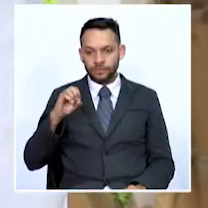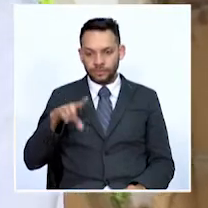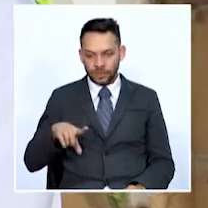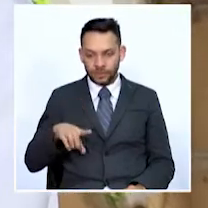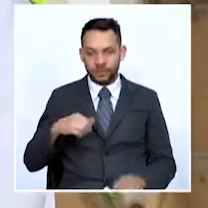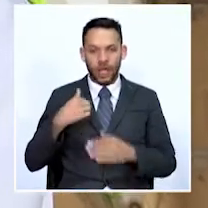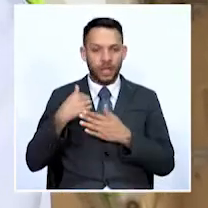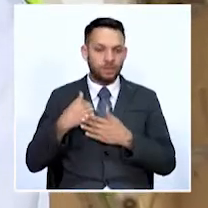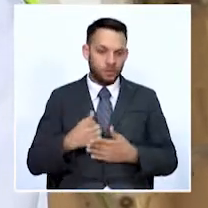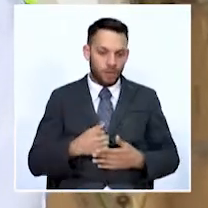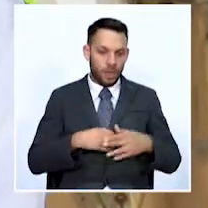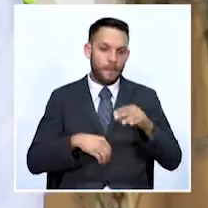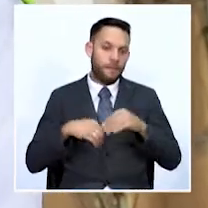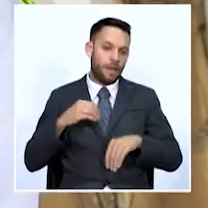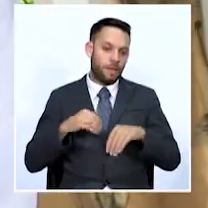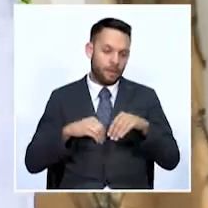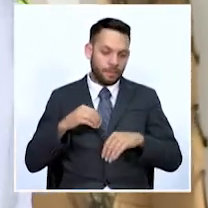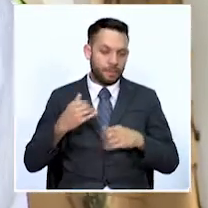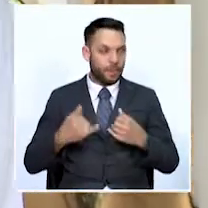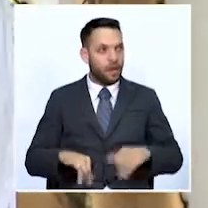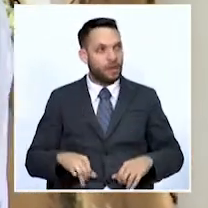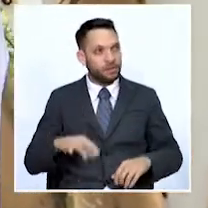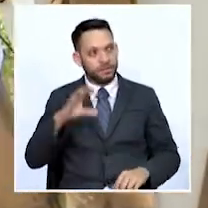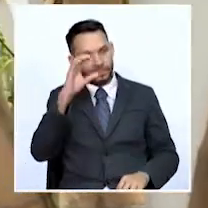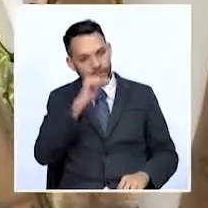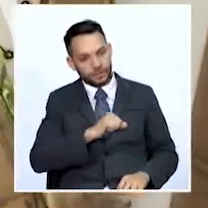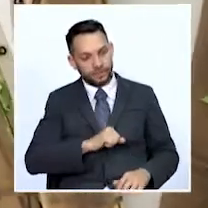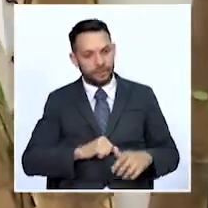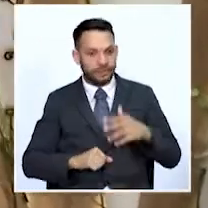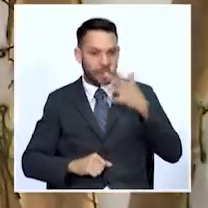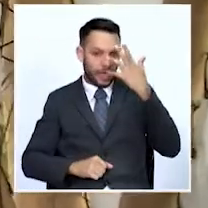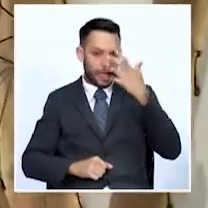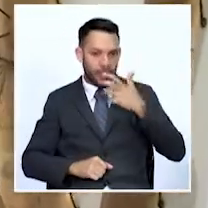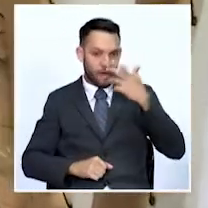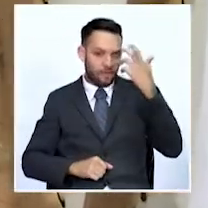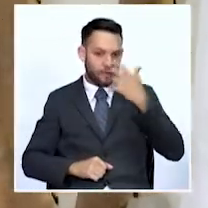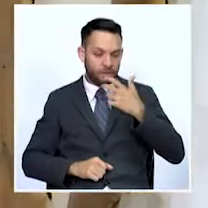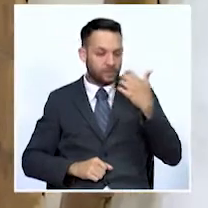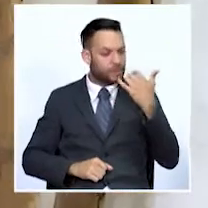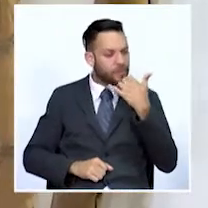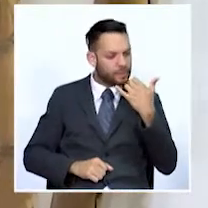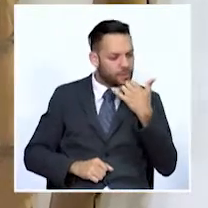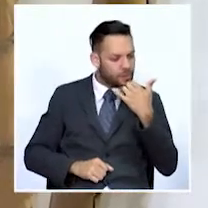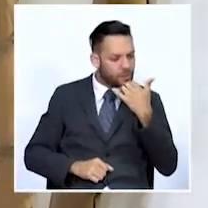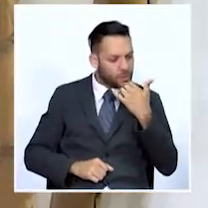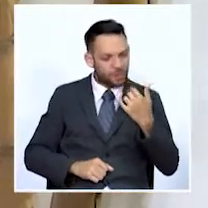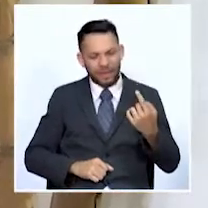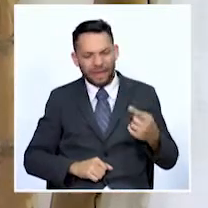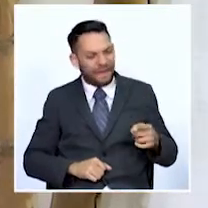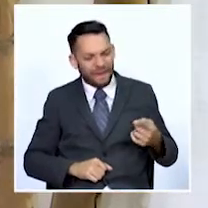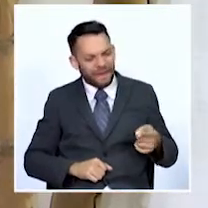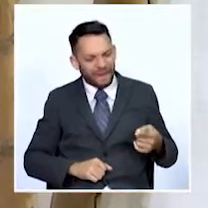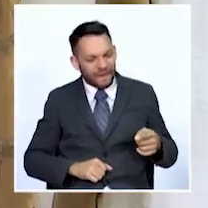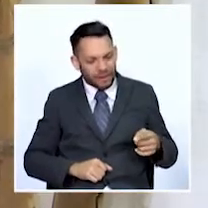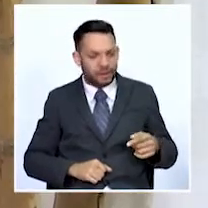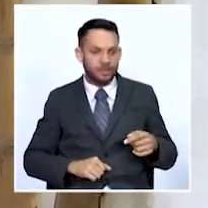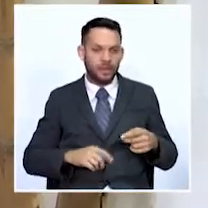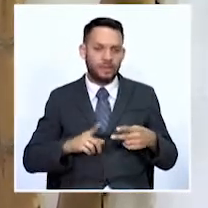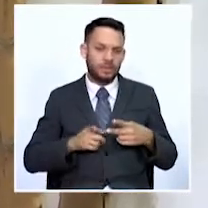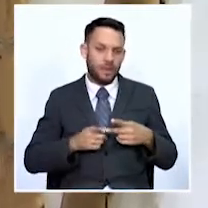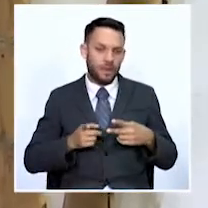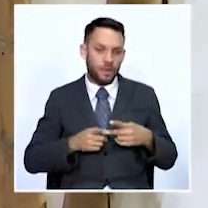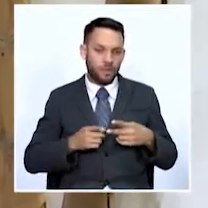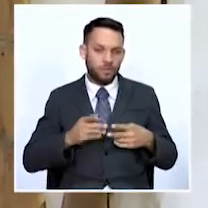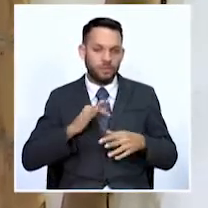que vamos en ella es a interpretar, primero con el examen físico, qué es lo que tiene, y segundo, los diferentes tratamientos que existen